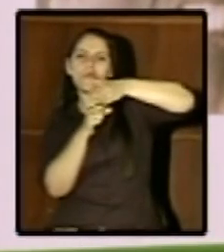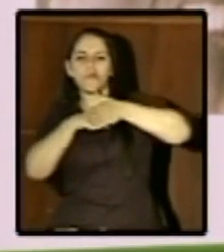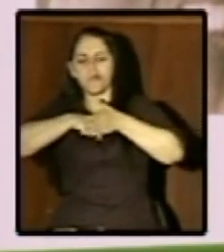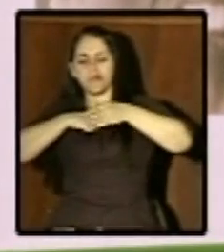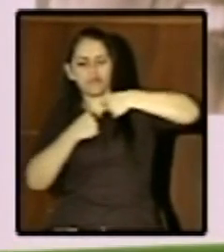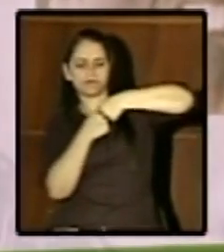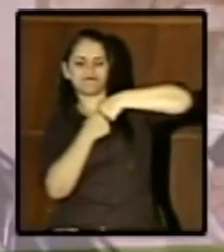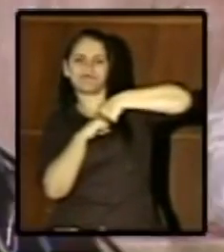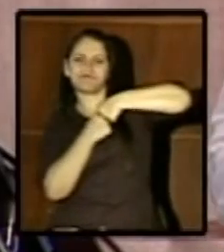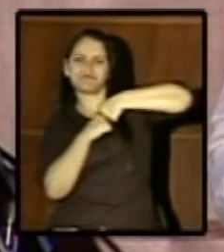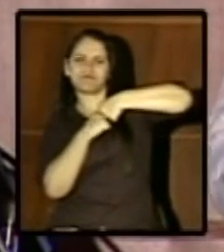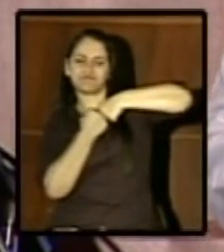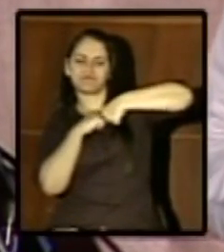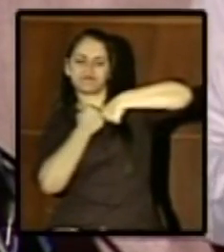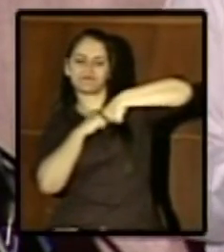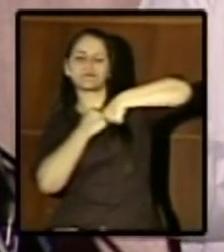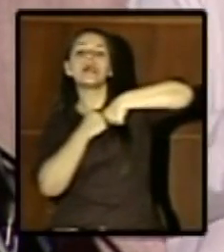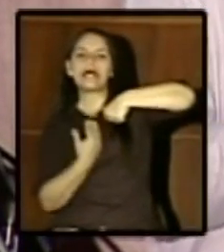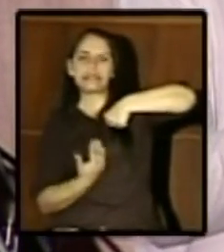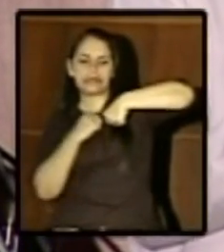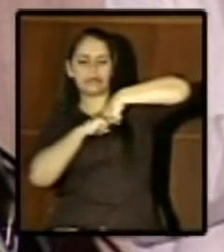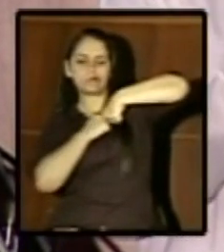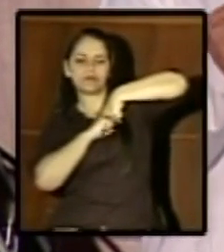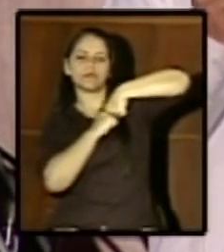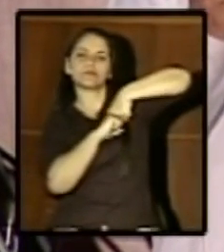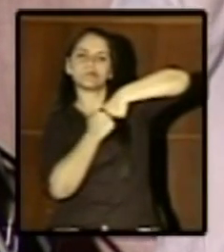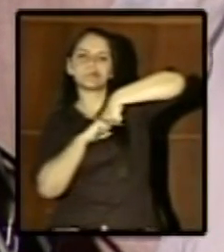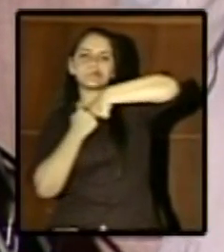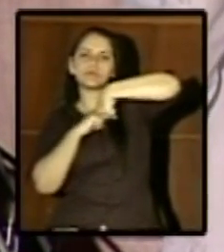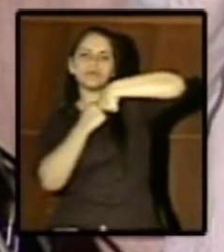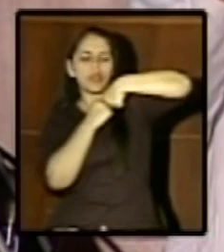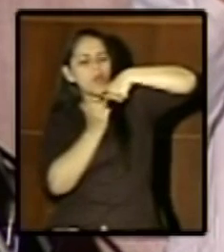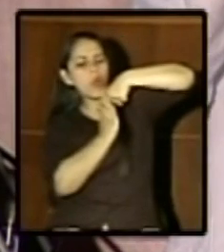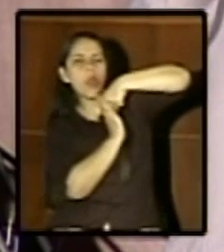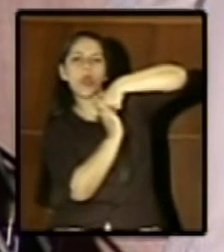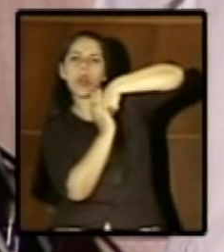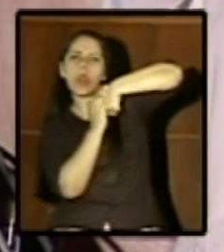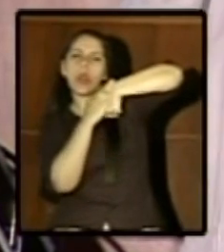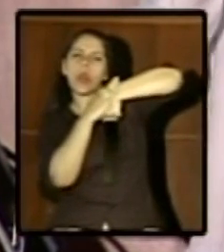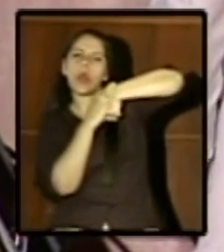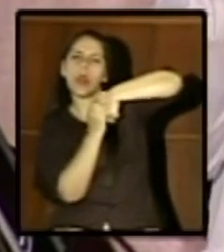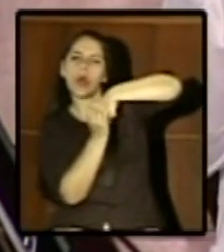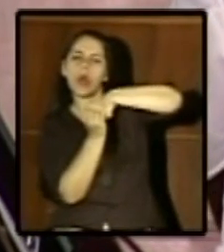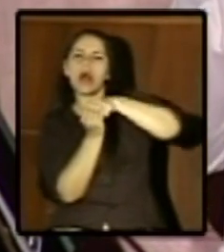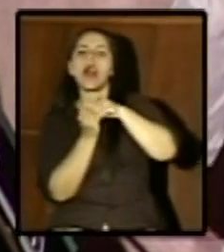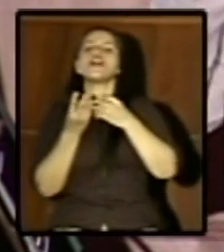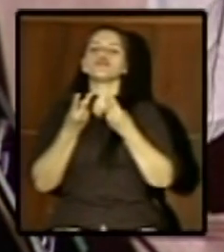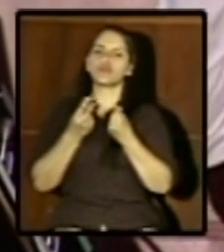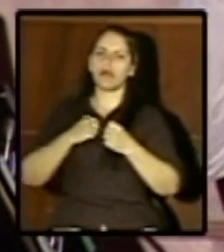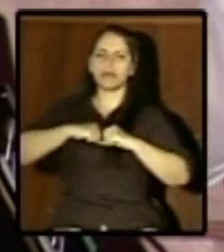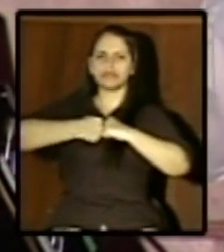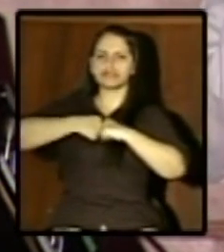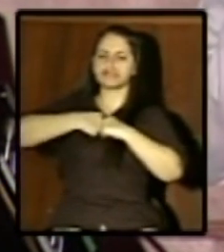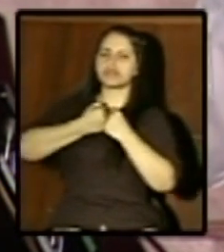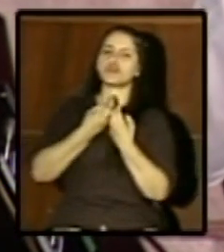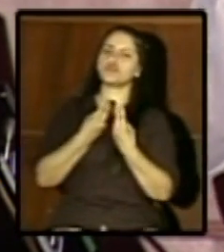tenemos en las articulaciones que generan movimiento en el cuerpo, y el cartílago es una capita lisa, que permite que el movimiento sea suave y